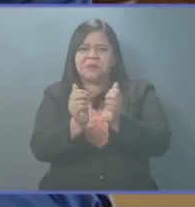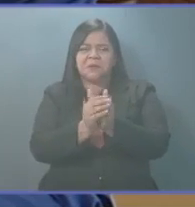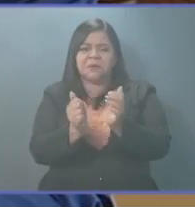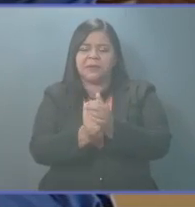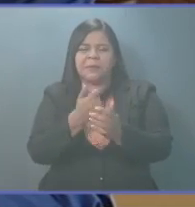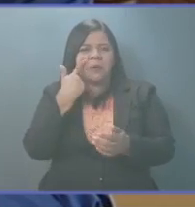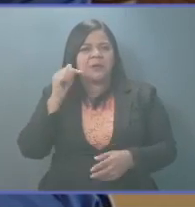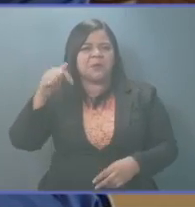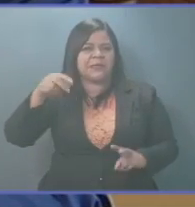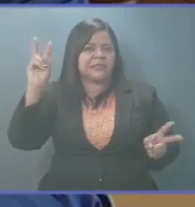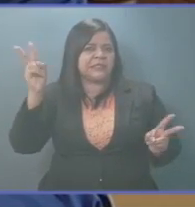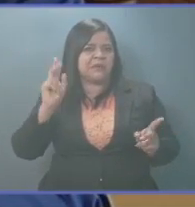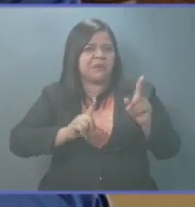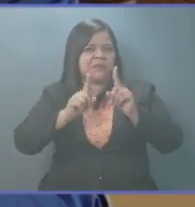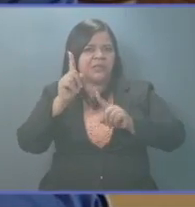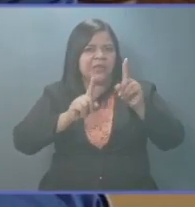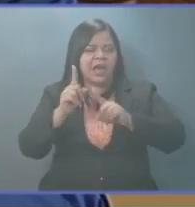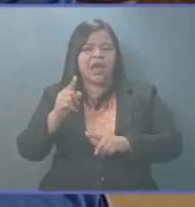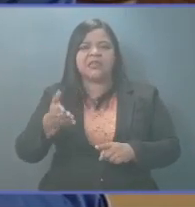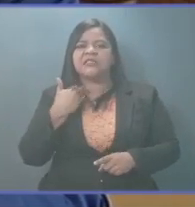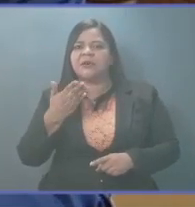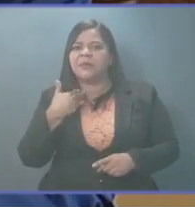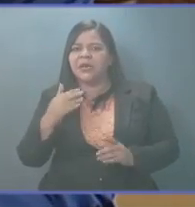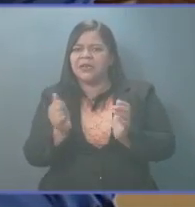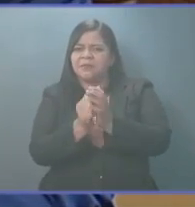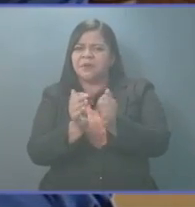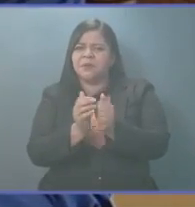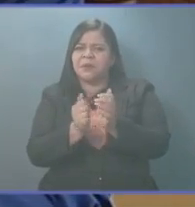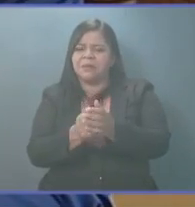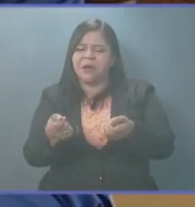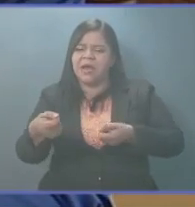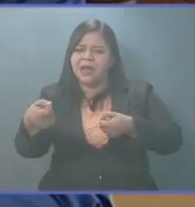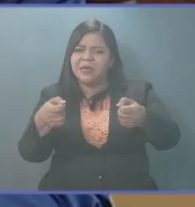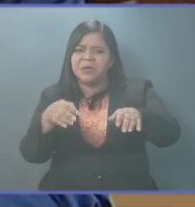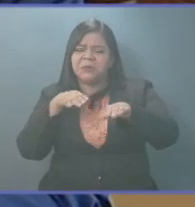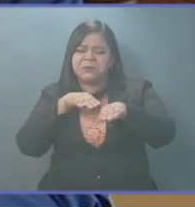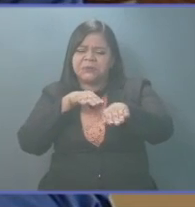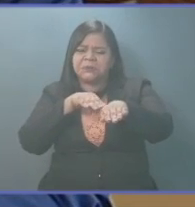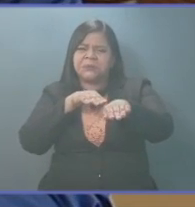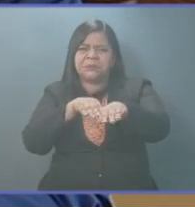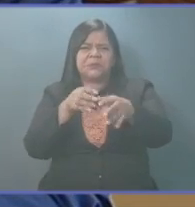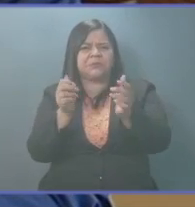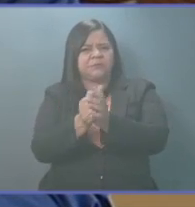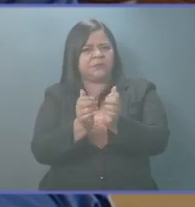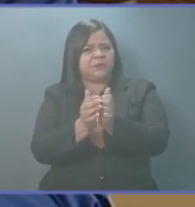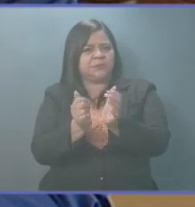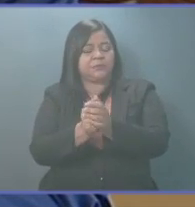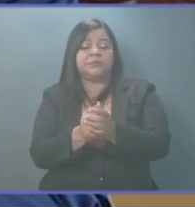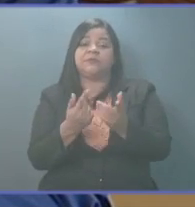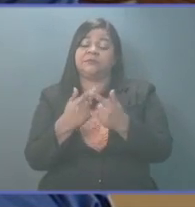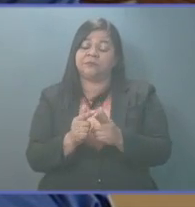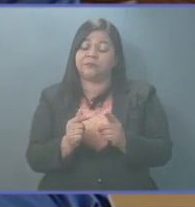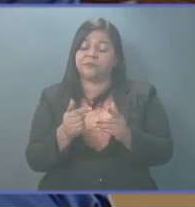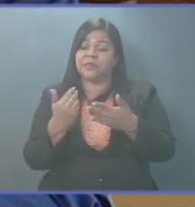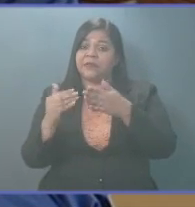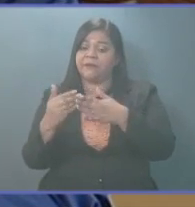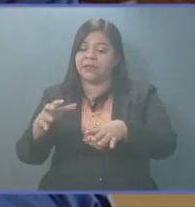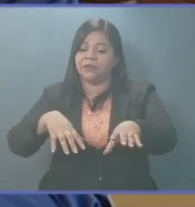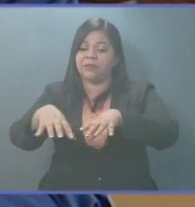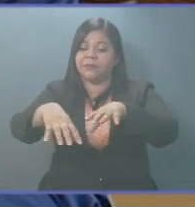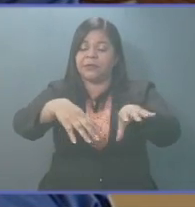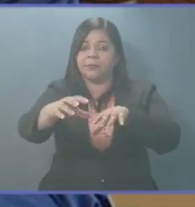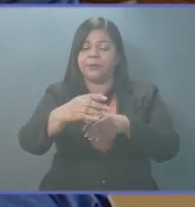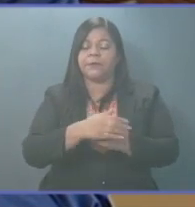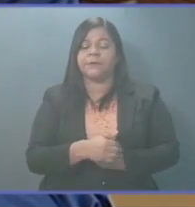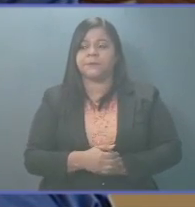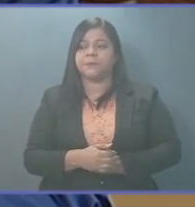San Salvador, Santa Ana, San Miguel, Sonsonate y varios departamentos. Entonces, y ciudades.